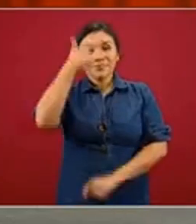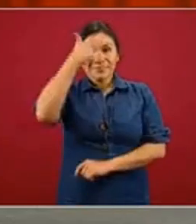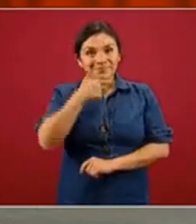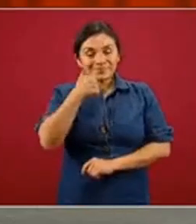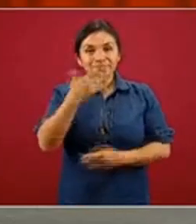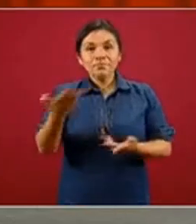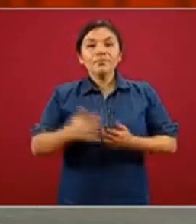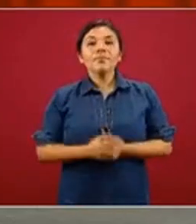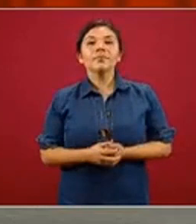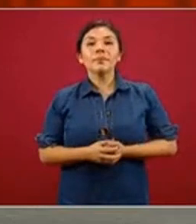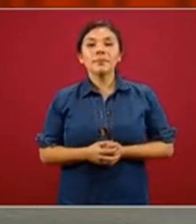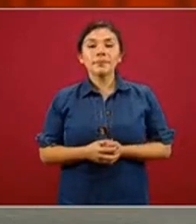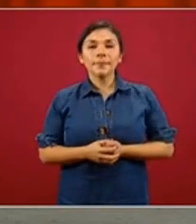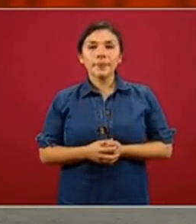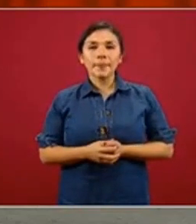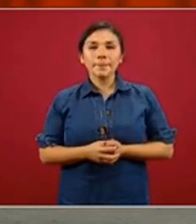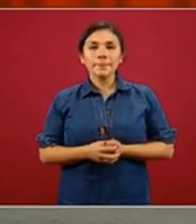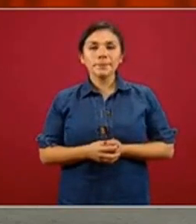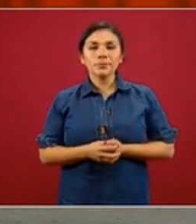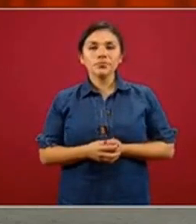La lluvia hoy